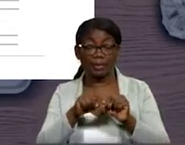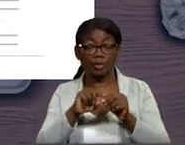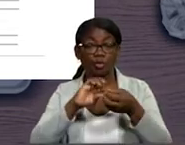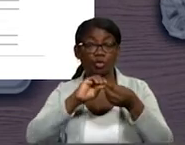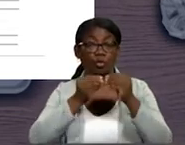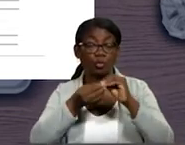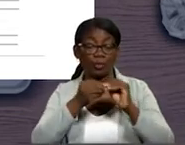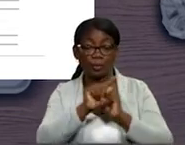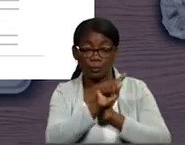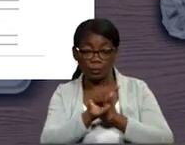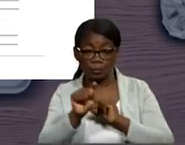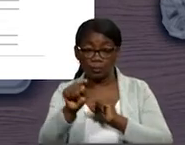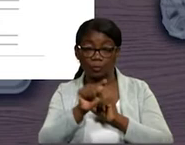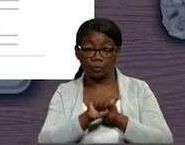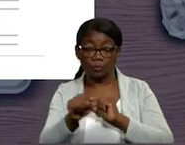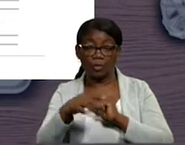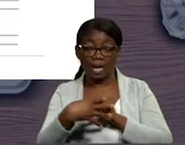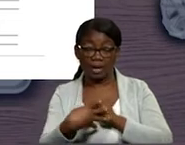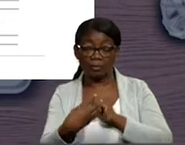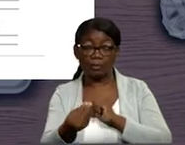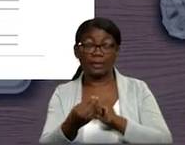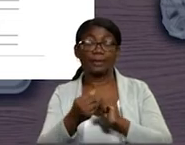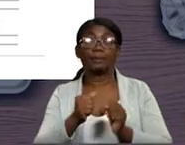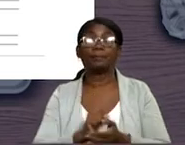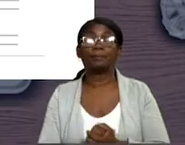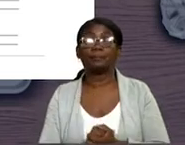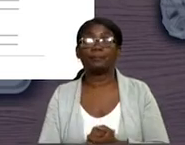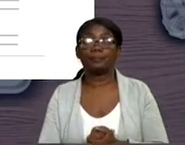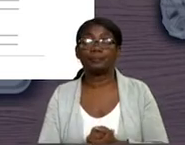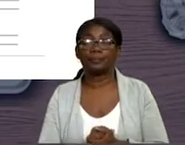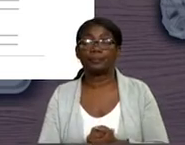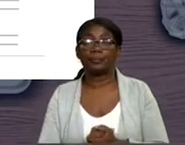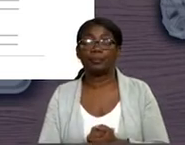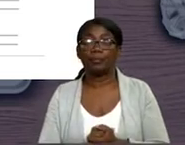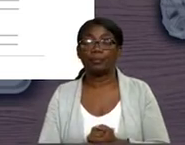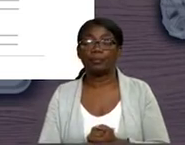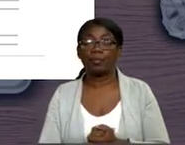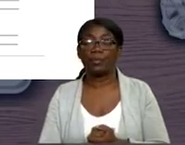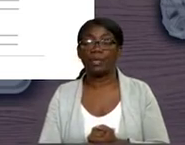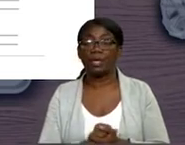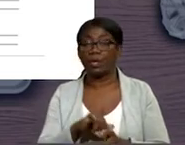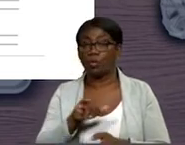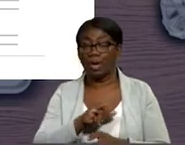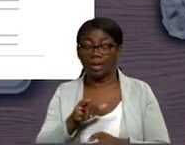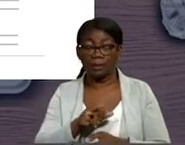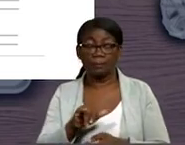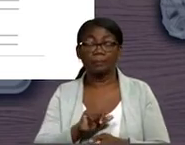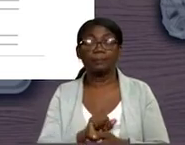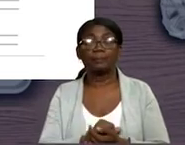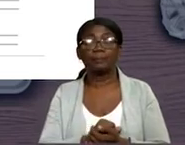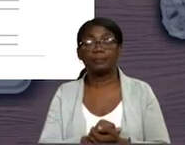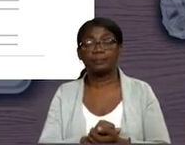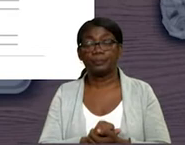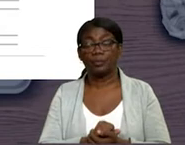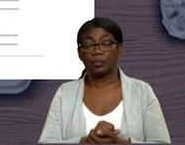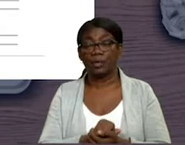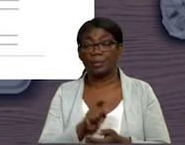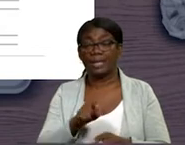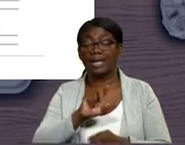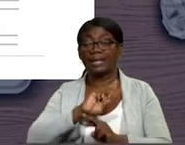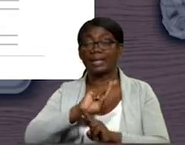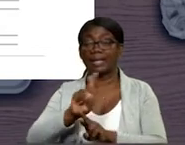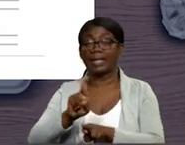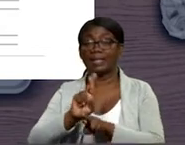está en la parte externa de ese elemento resistivo. Aquí también van a responder